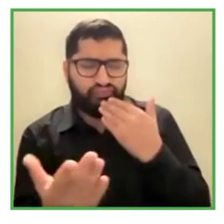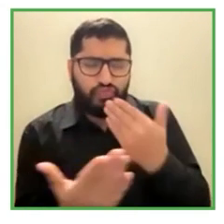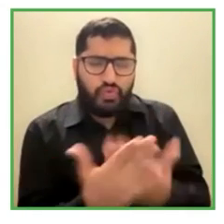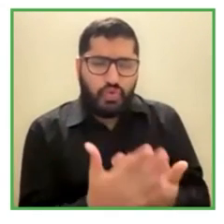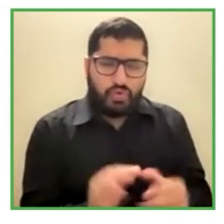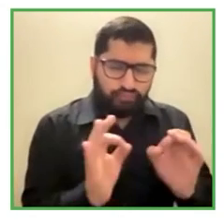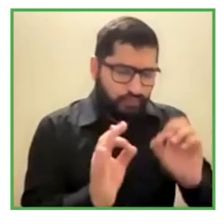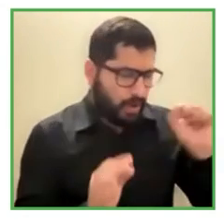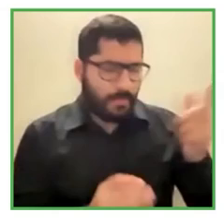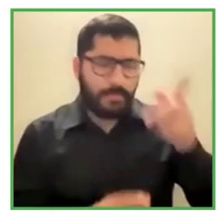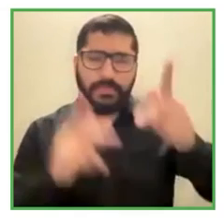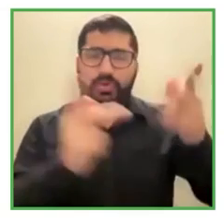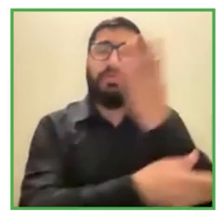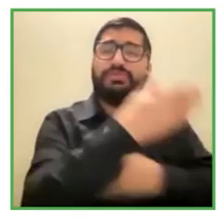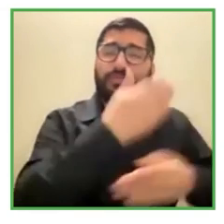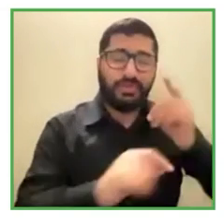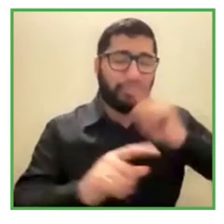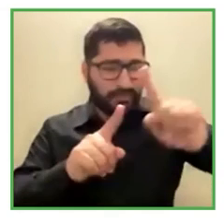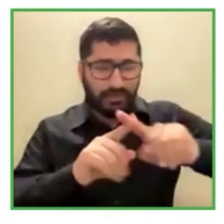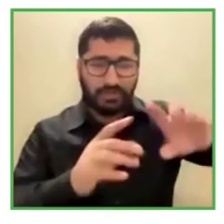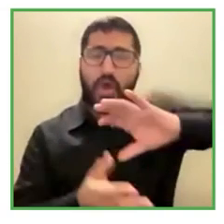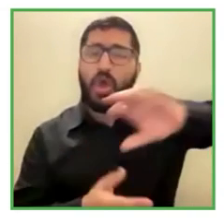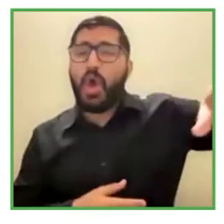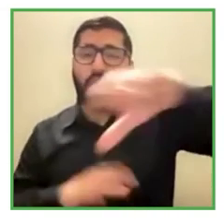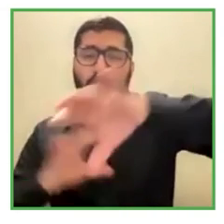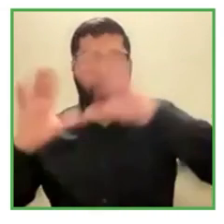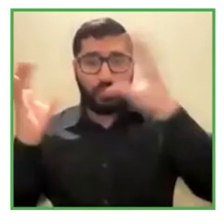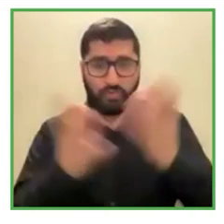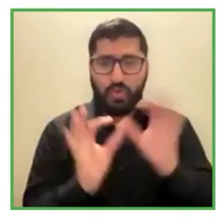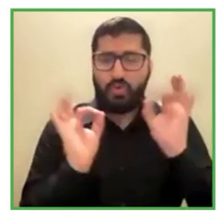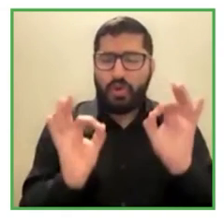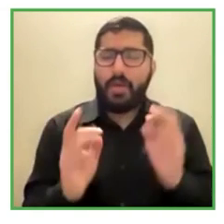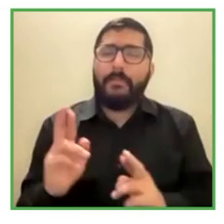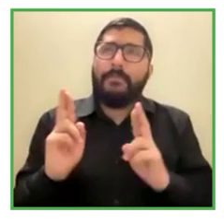Así que esperamos encontrar también en Latinoamérica.